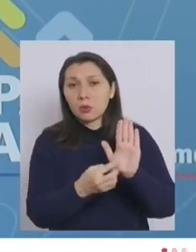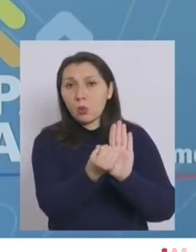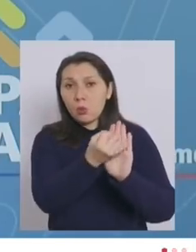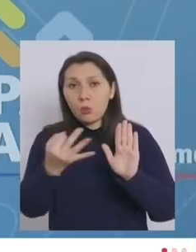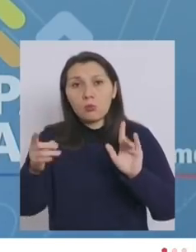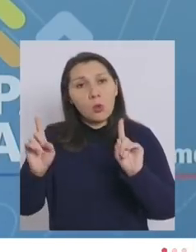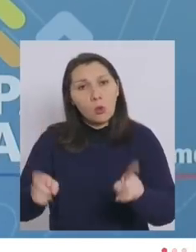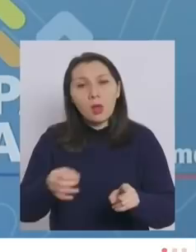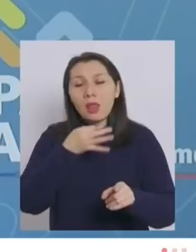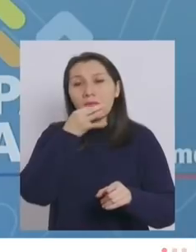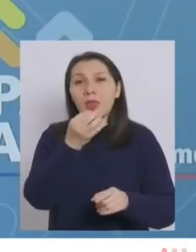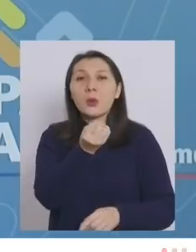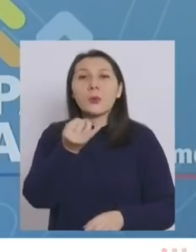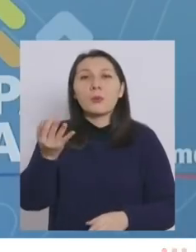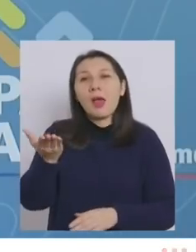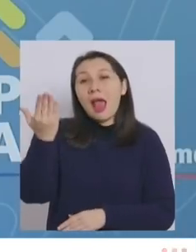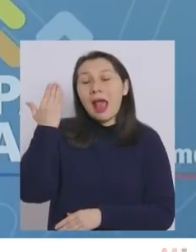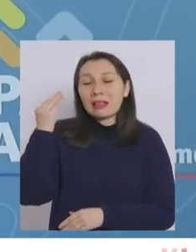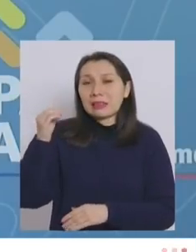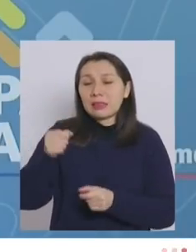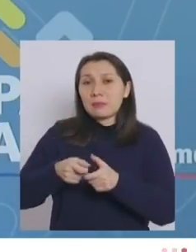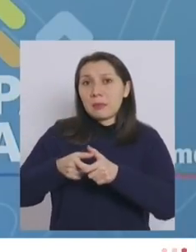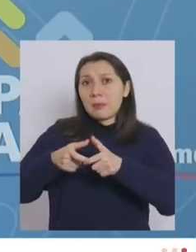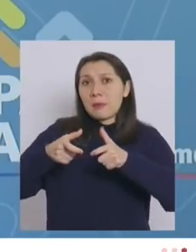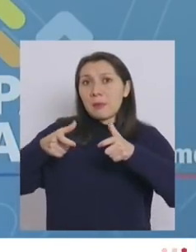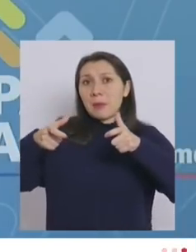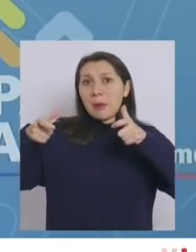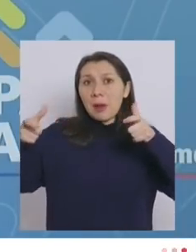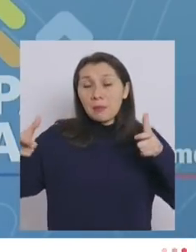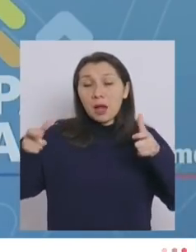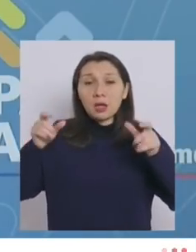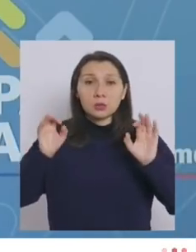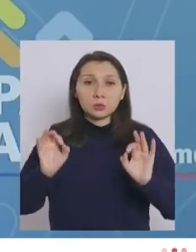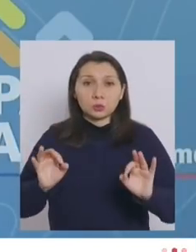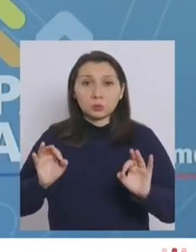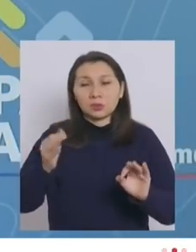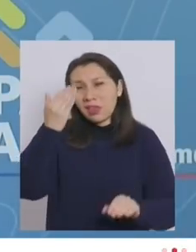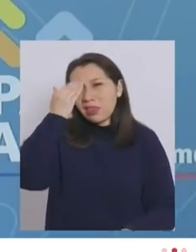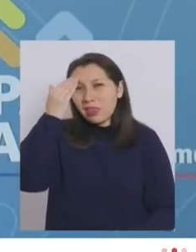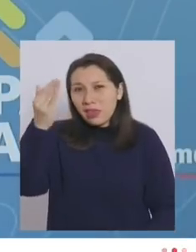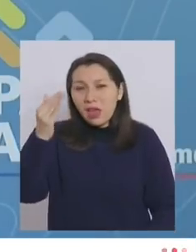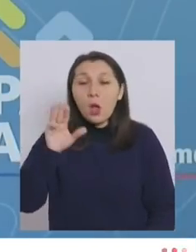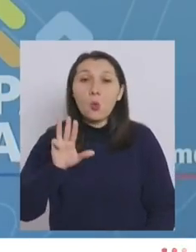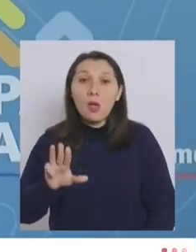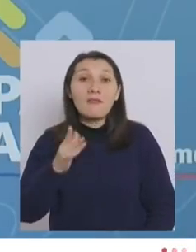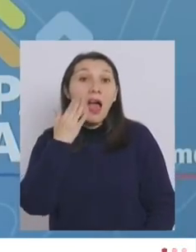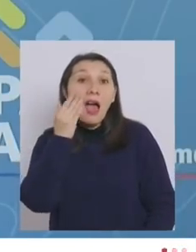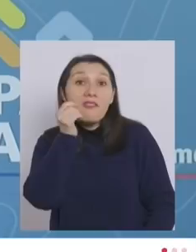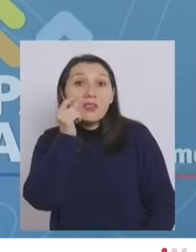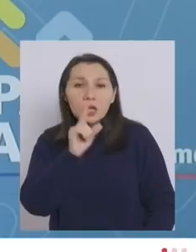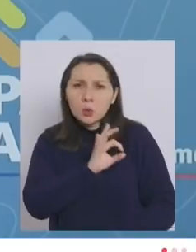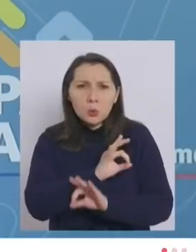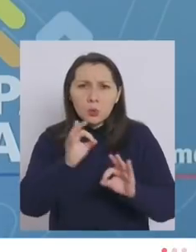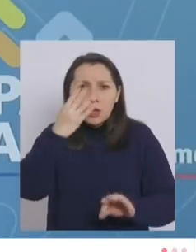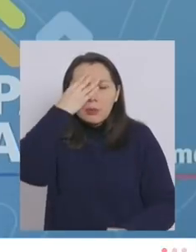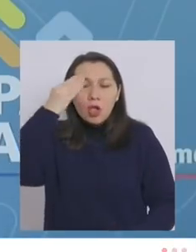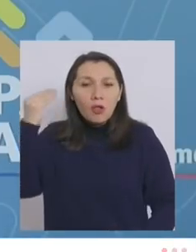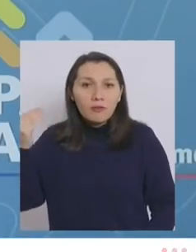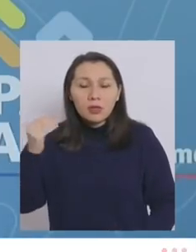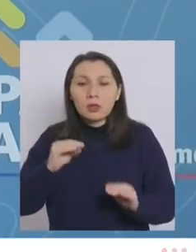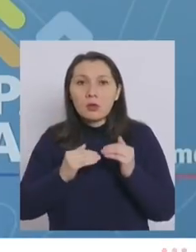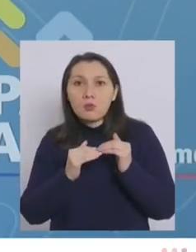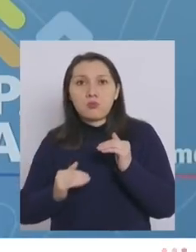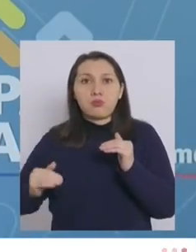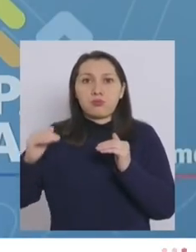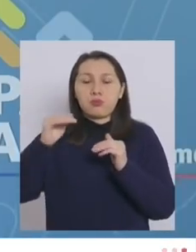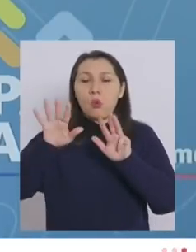dimos las cifras cuando estábamos aumentando y el día 9 de abril, que no me voy a olvidar, que sobrepasamos